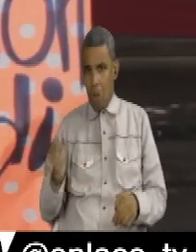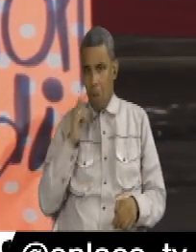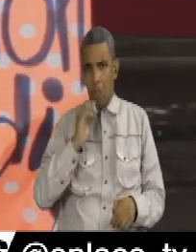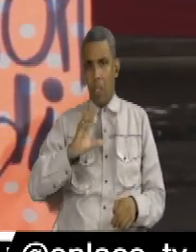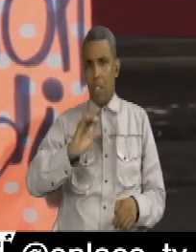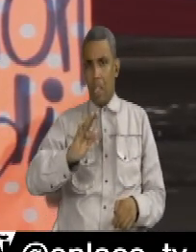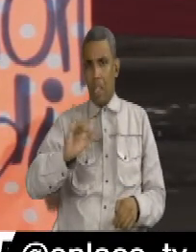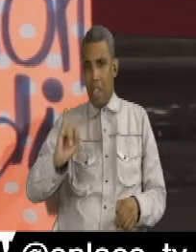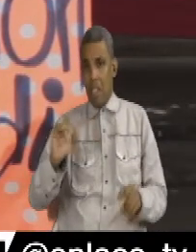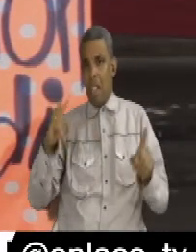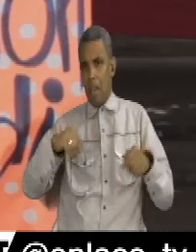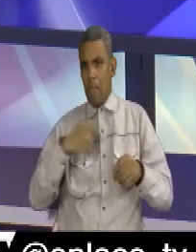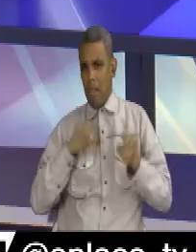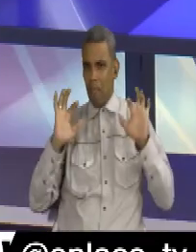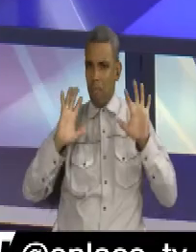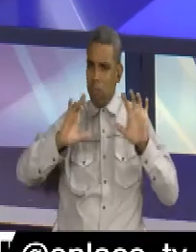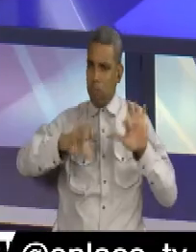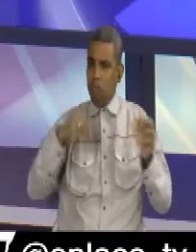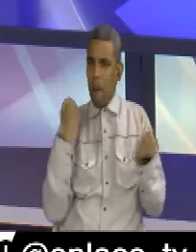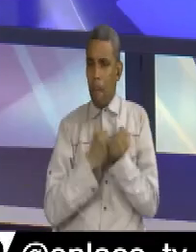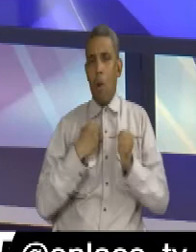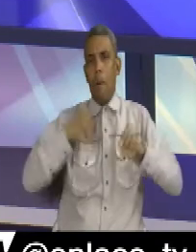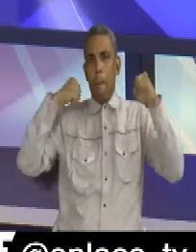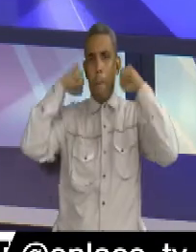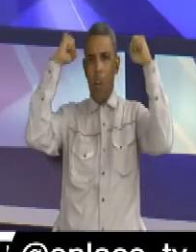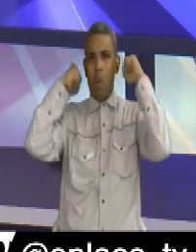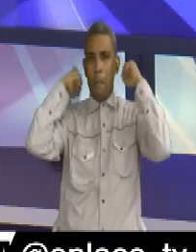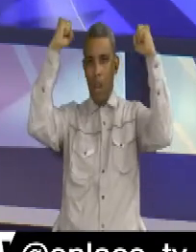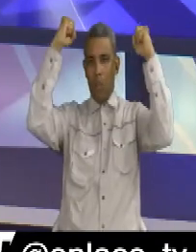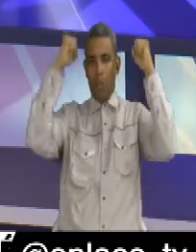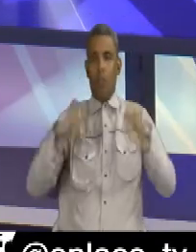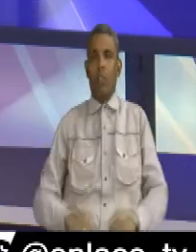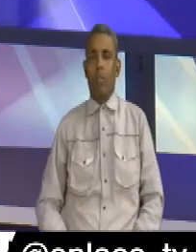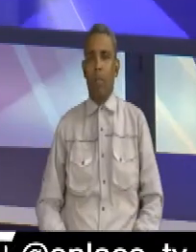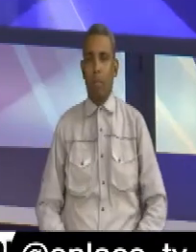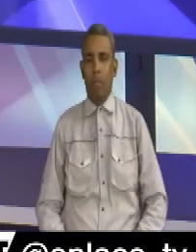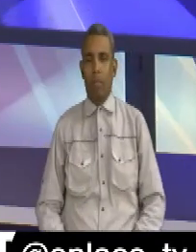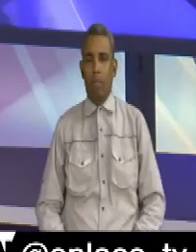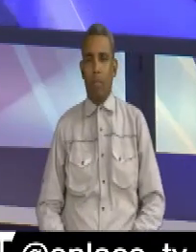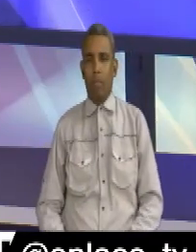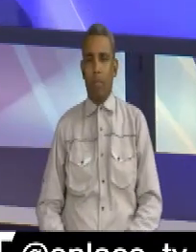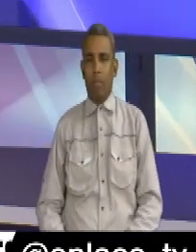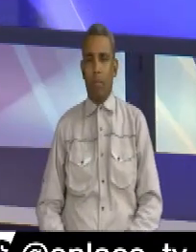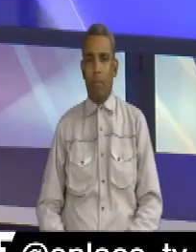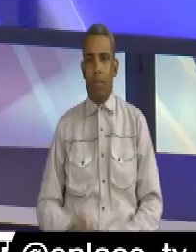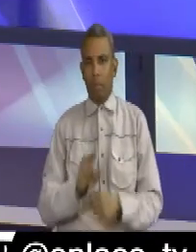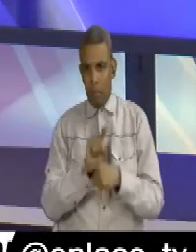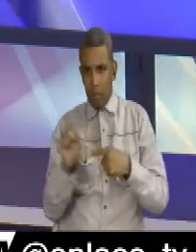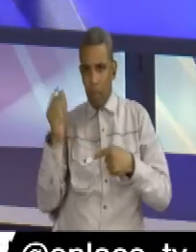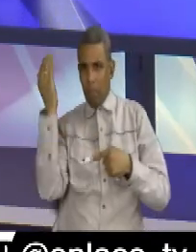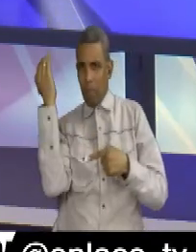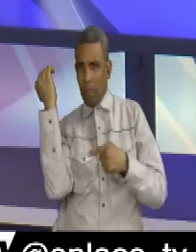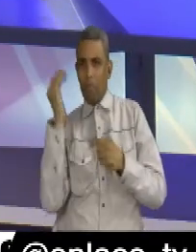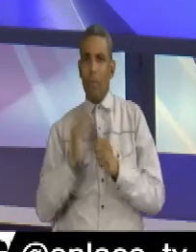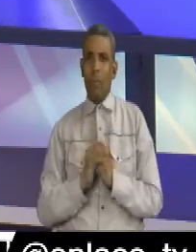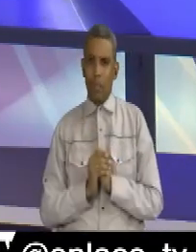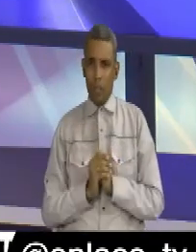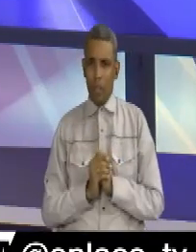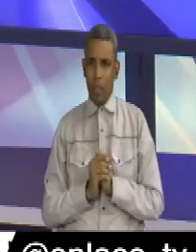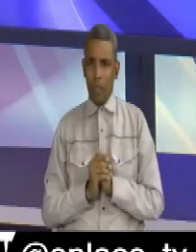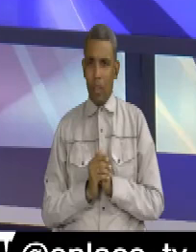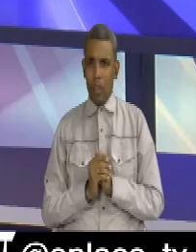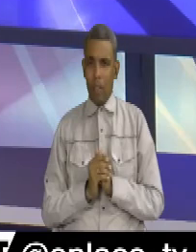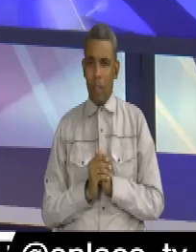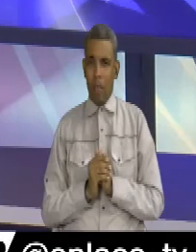de la Fiscalía. Y luego de la crisis que afrontó el proceso de paz la semana pasada por cuenta de algunas capturas de los miembros de